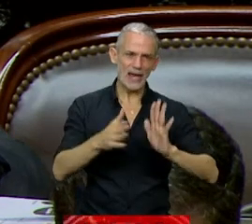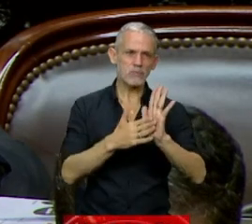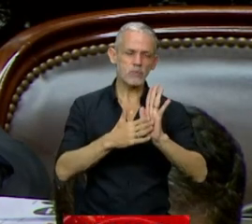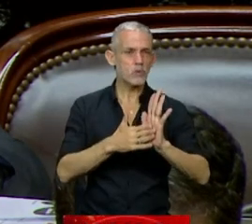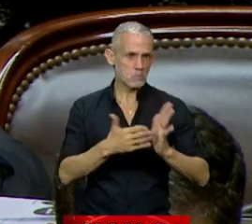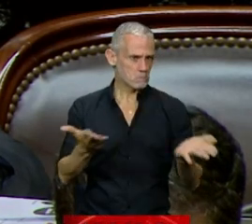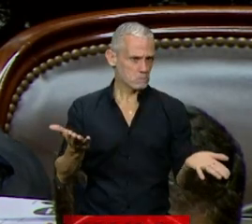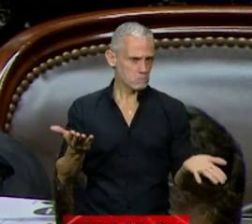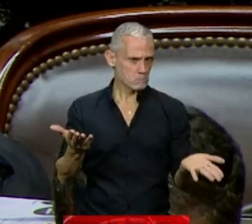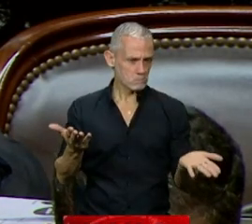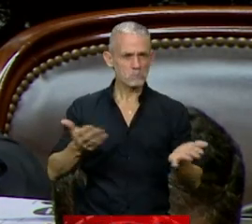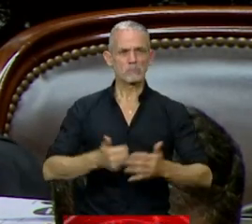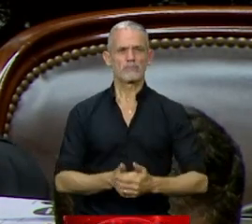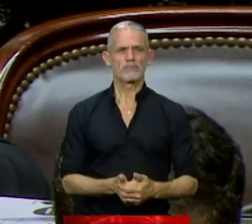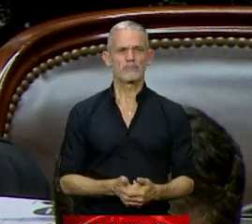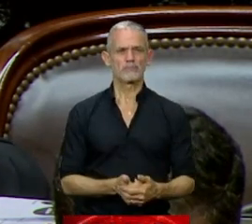dan cuenta de eso.